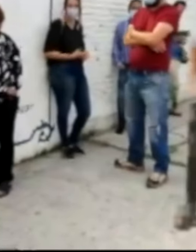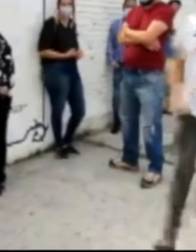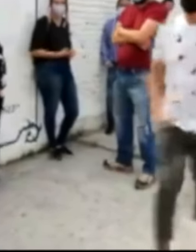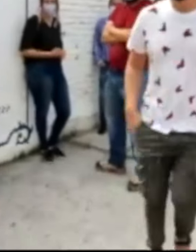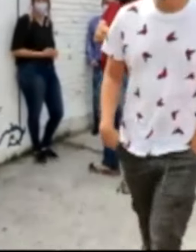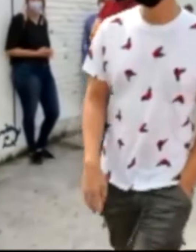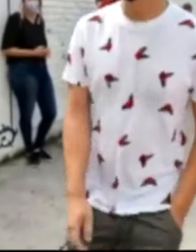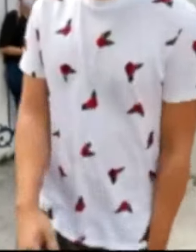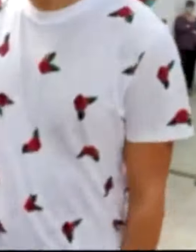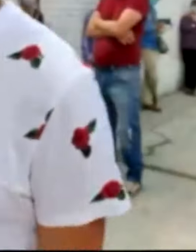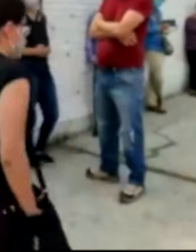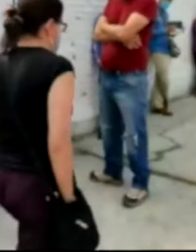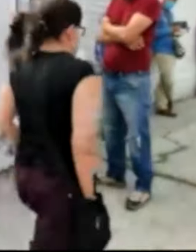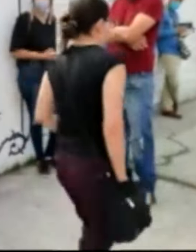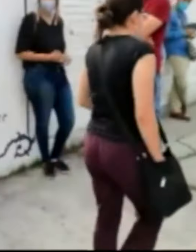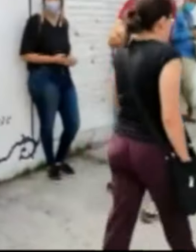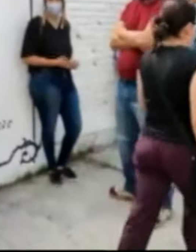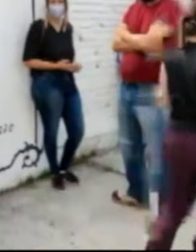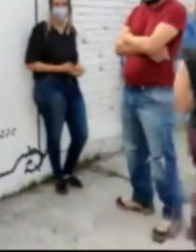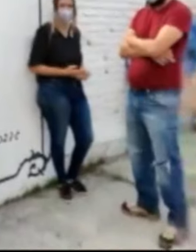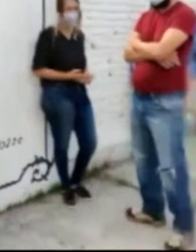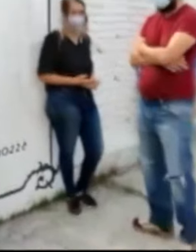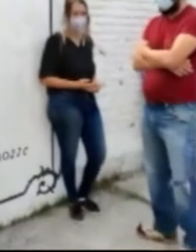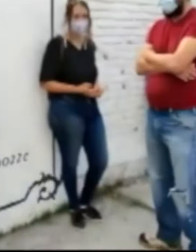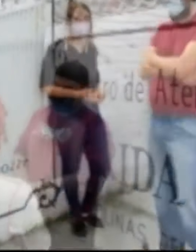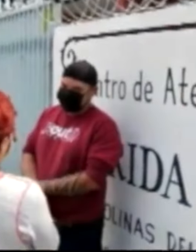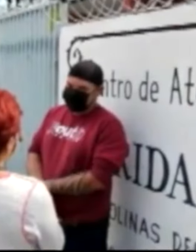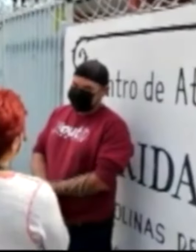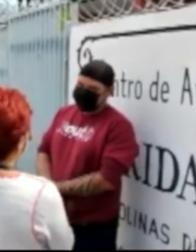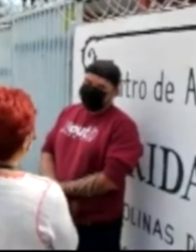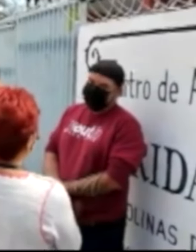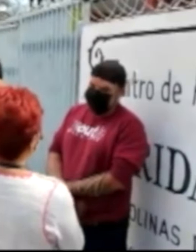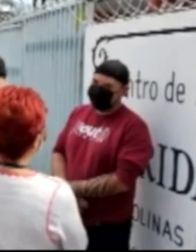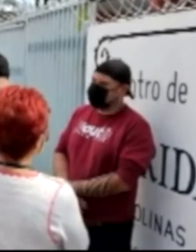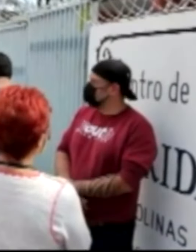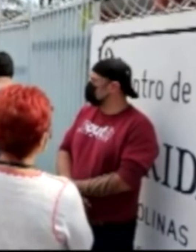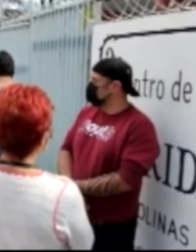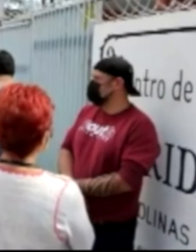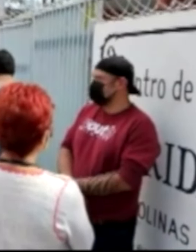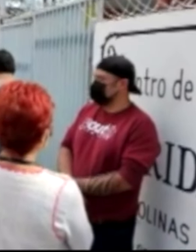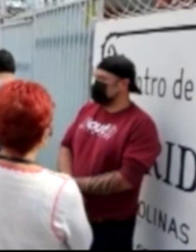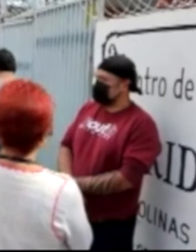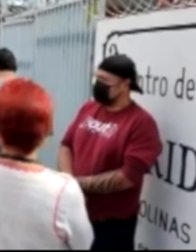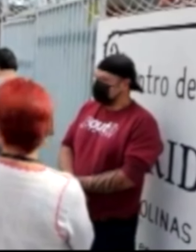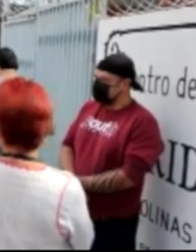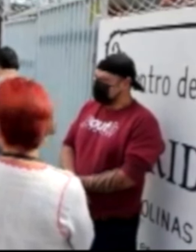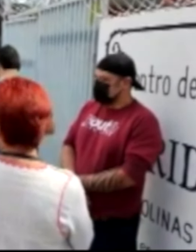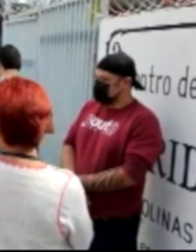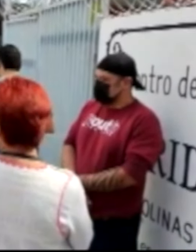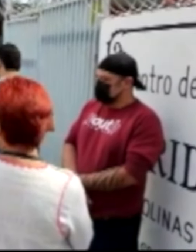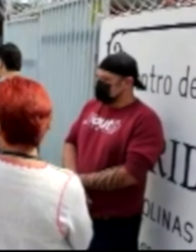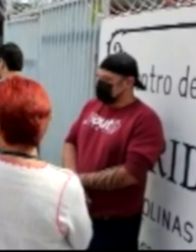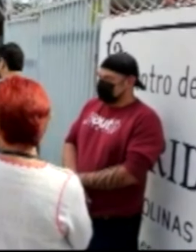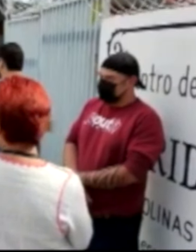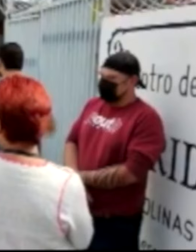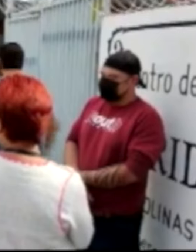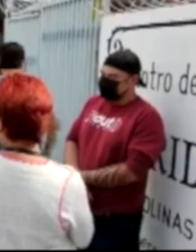sí es a través de nosotros que los partidos políticos o las candidaturas pueden